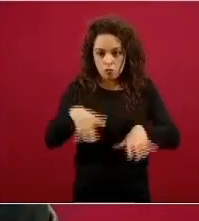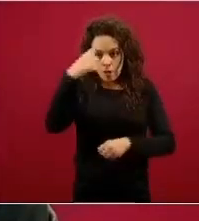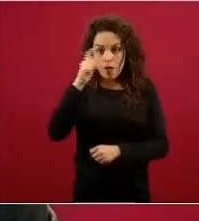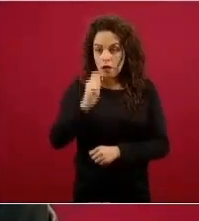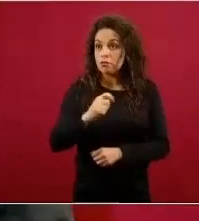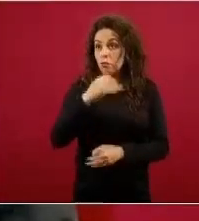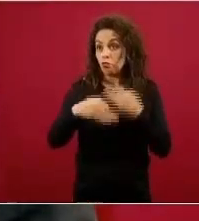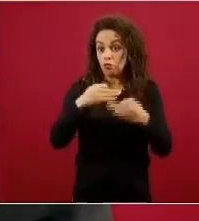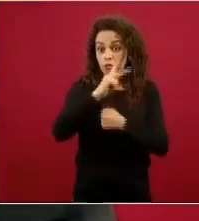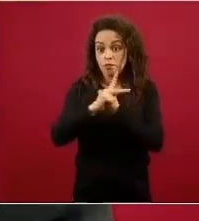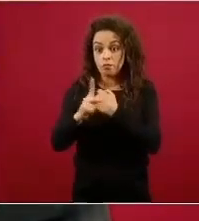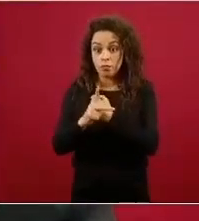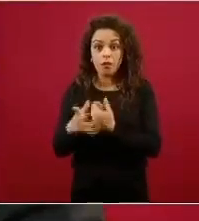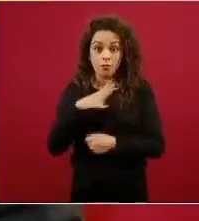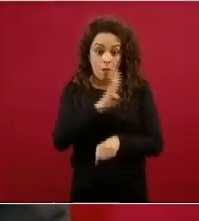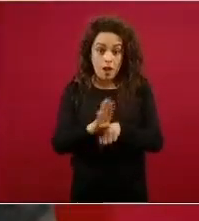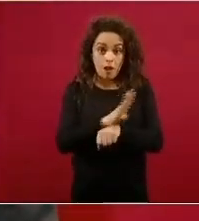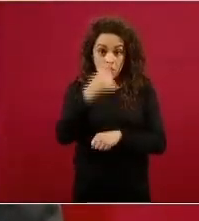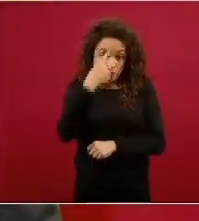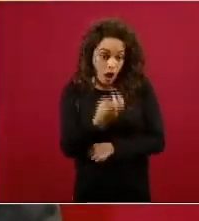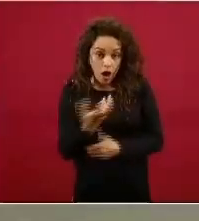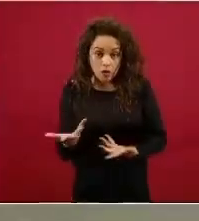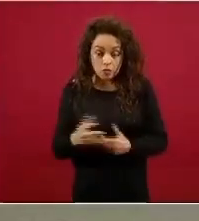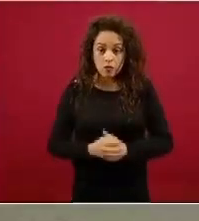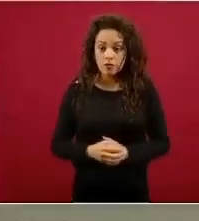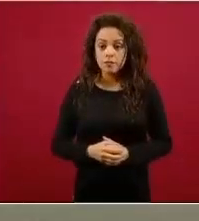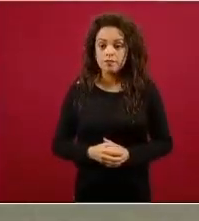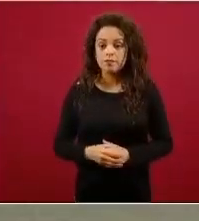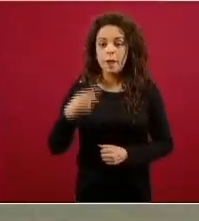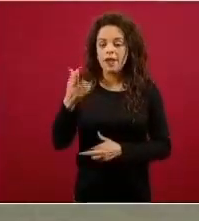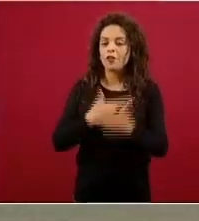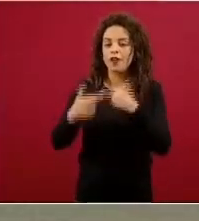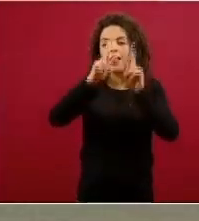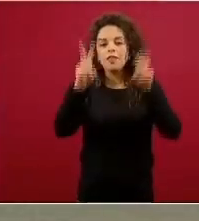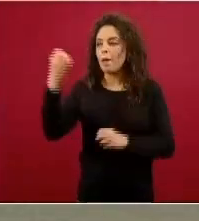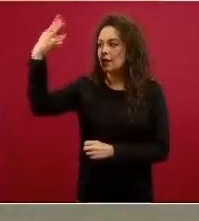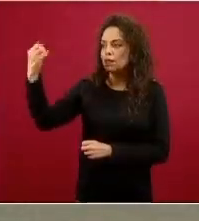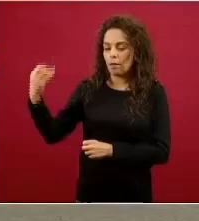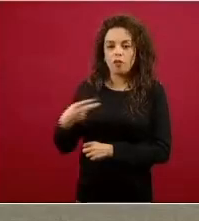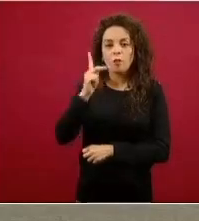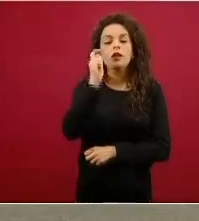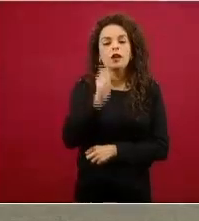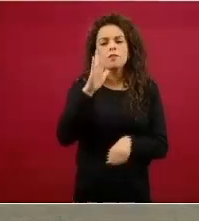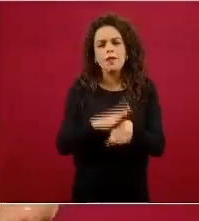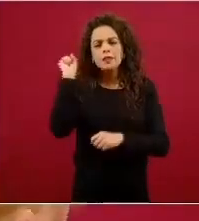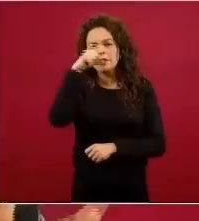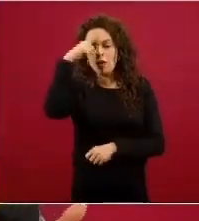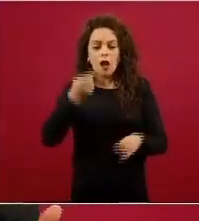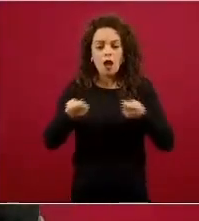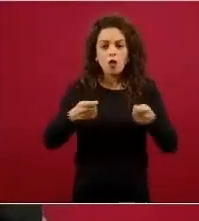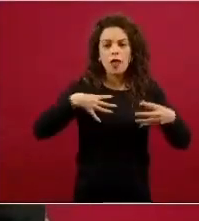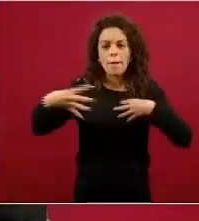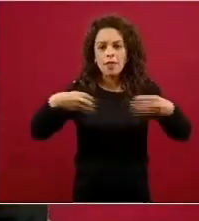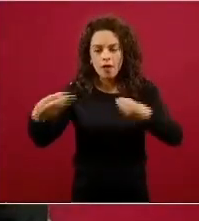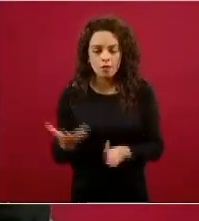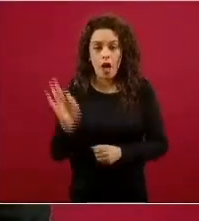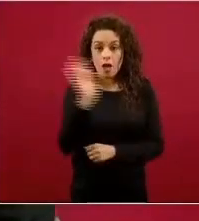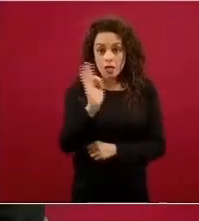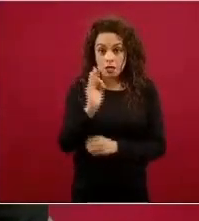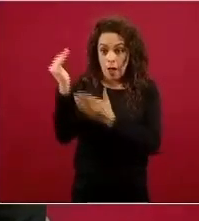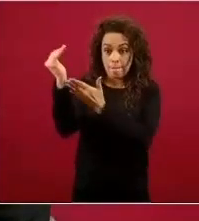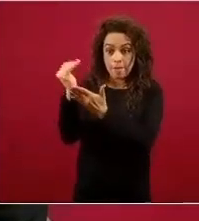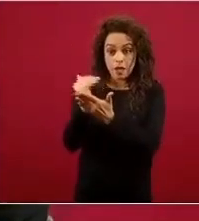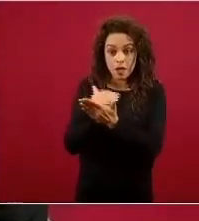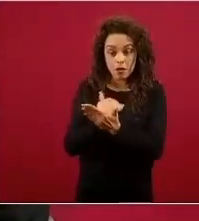que todos los países se beneficien de esto. Pero regresando aquí al tema del semáforo, precisamente una de las complejidades del manejo epidémico es si se reduce